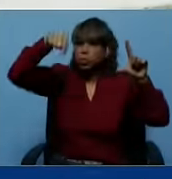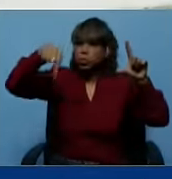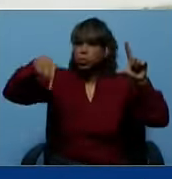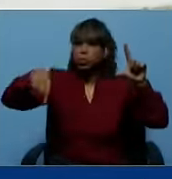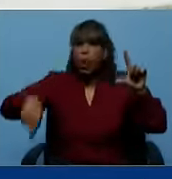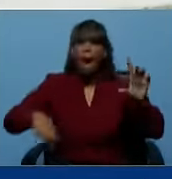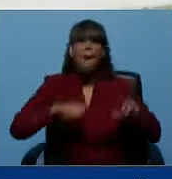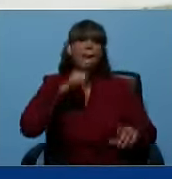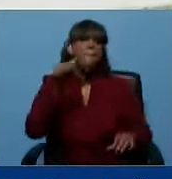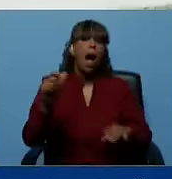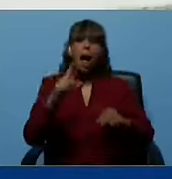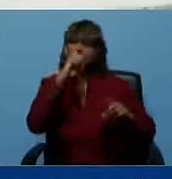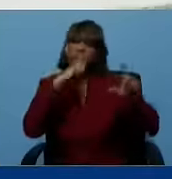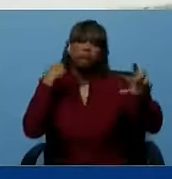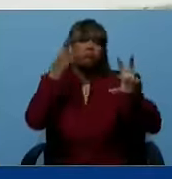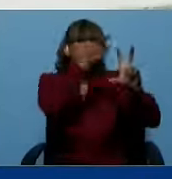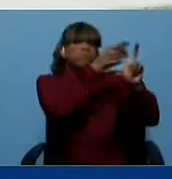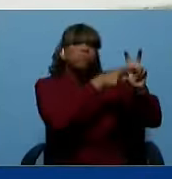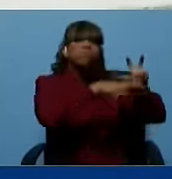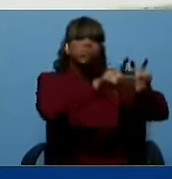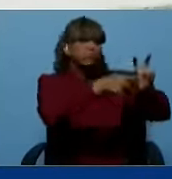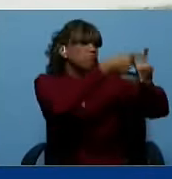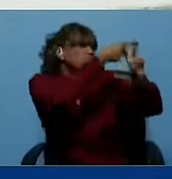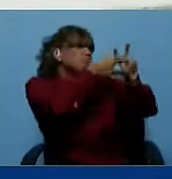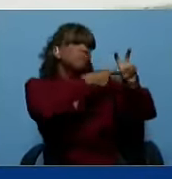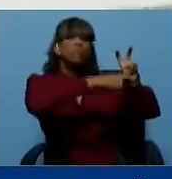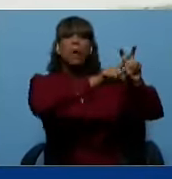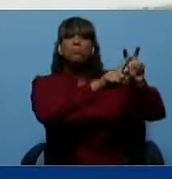con nosotros. Y no hemos movido un dedo.